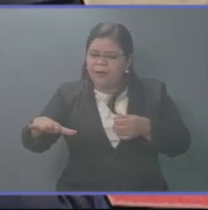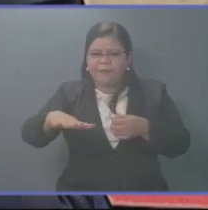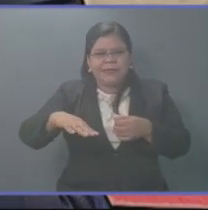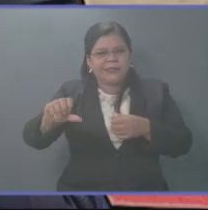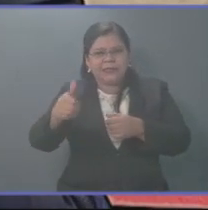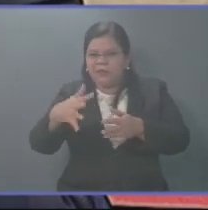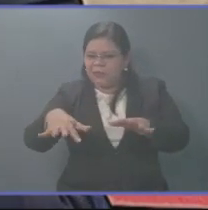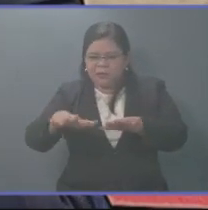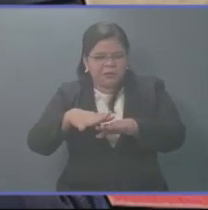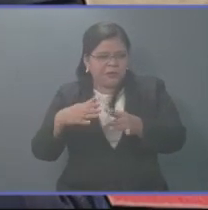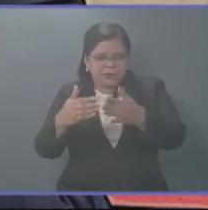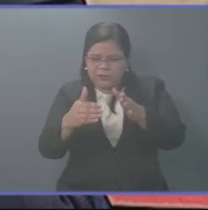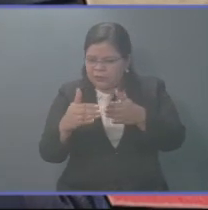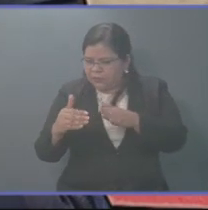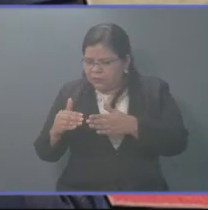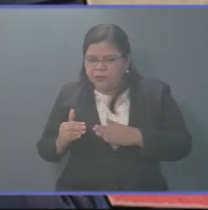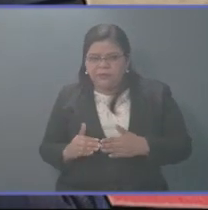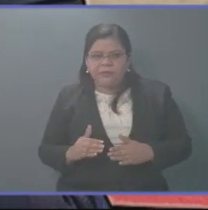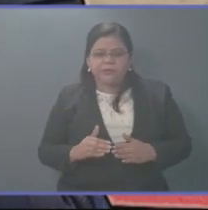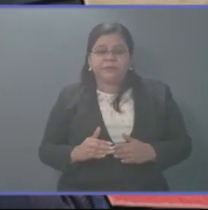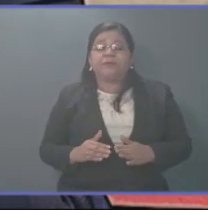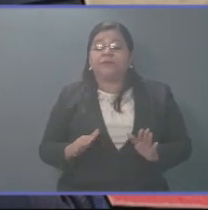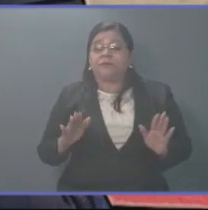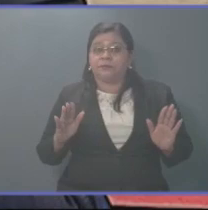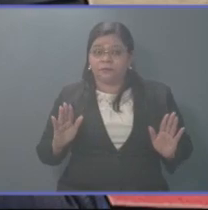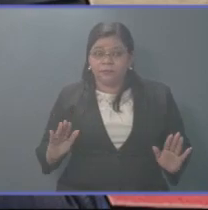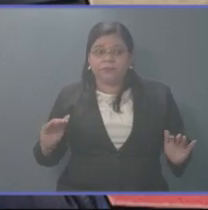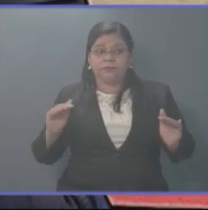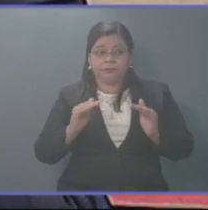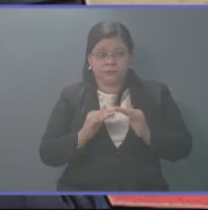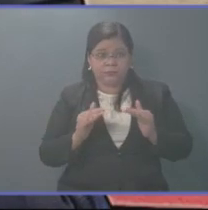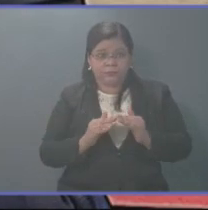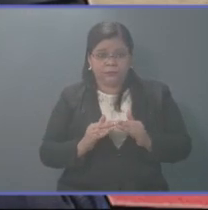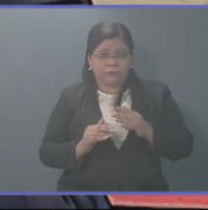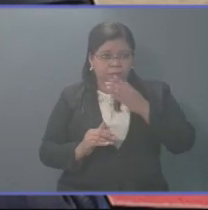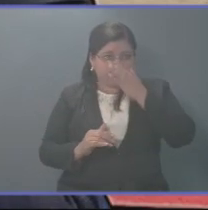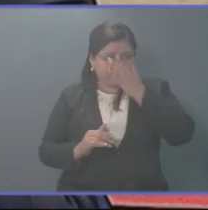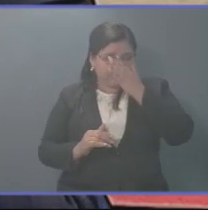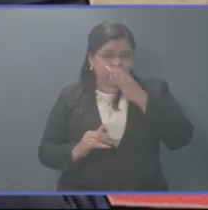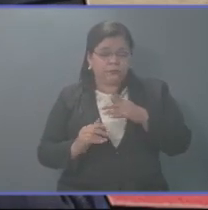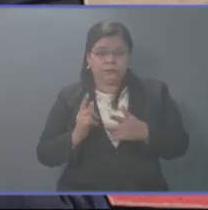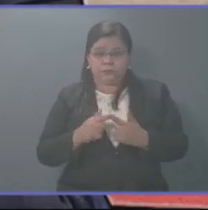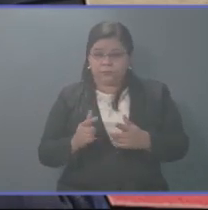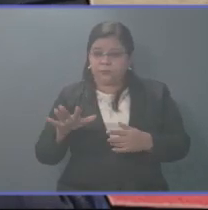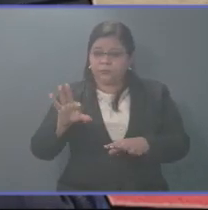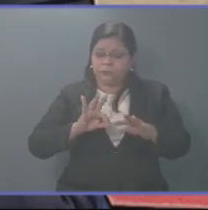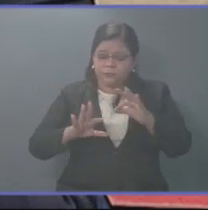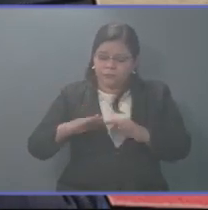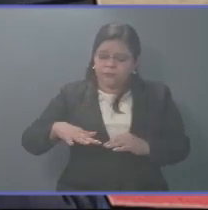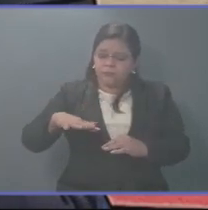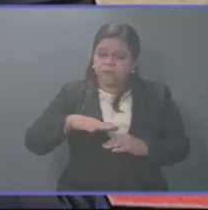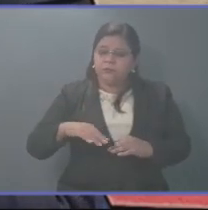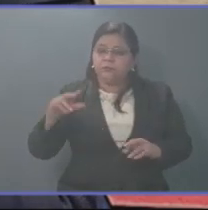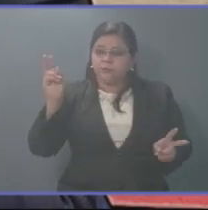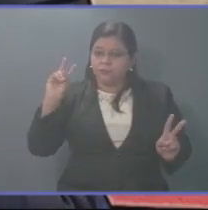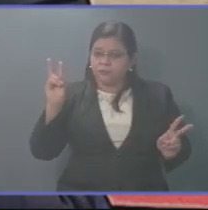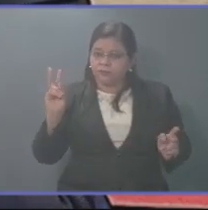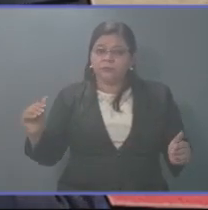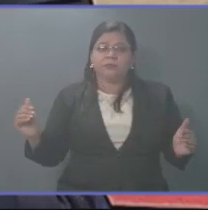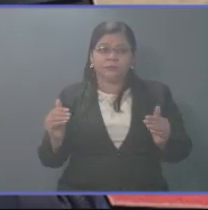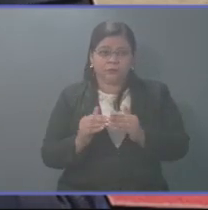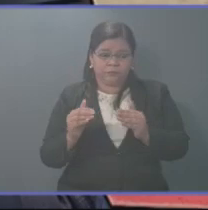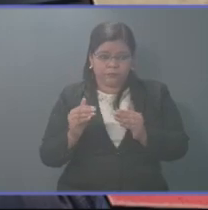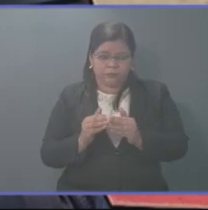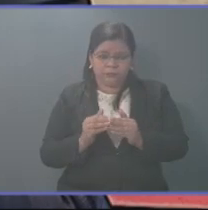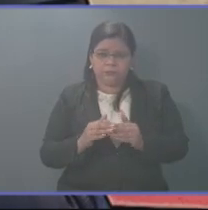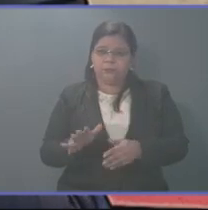Cacahuatal, Chilama, y también en los diferentes pozos que tenemos en el área metropolitana del Gran San Salvador y también en la